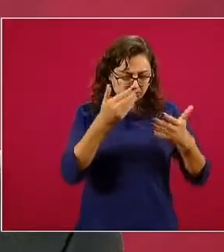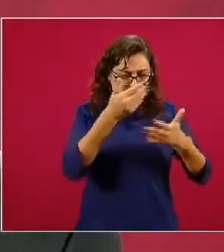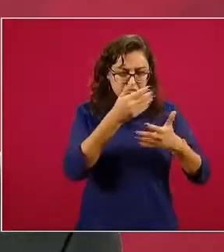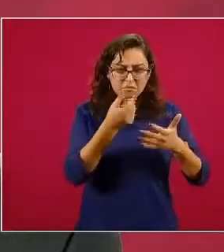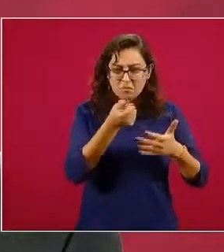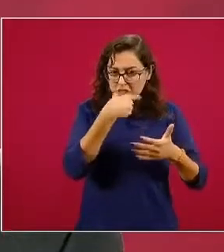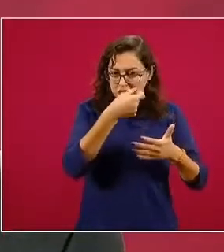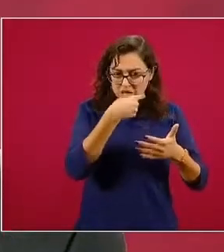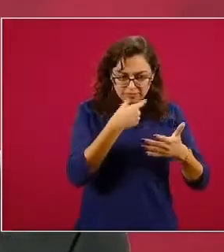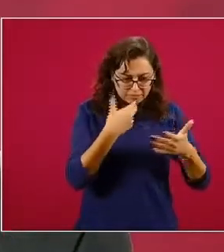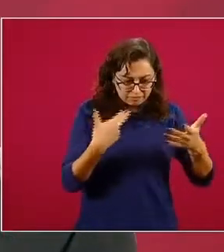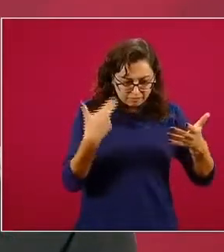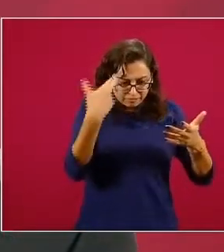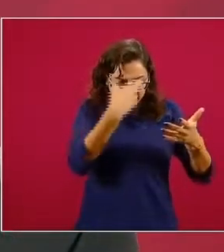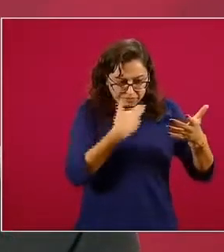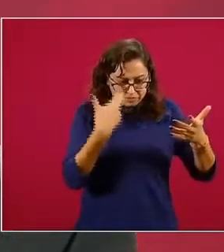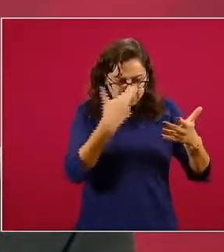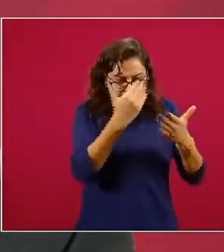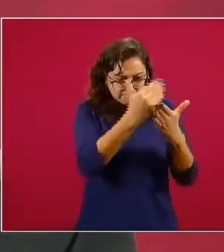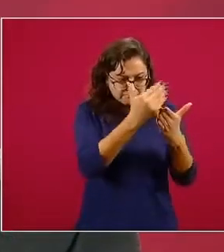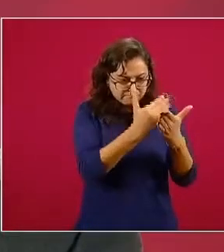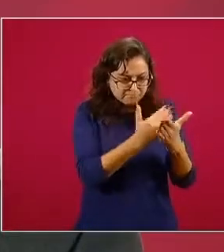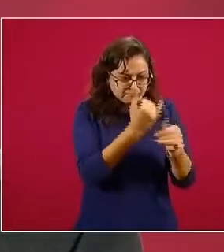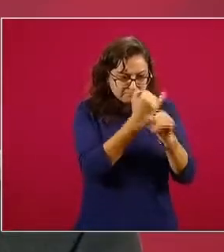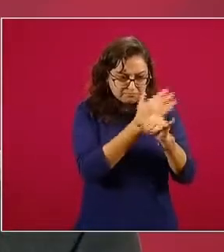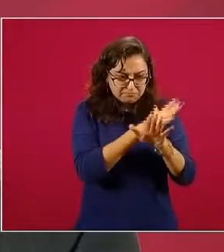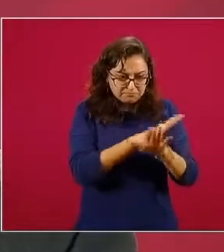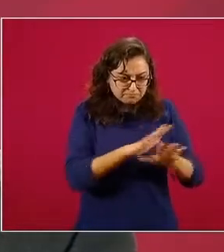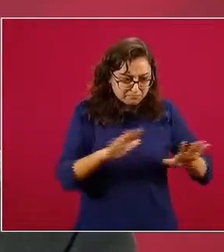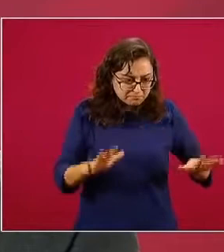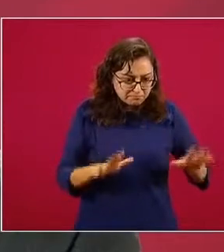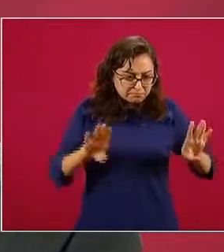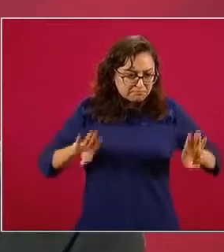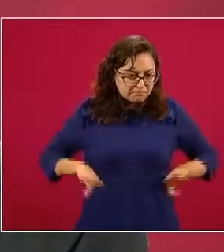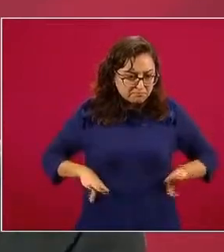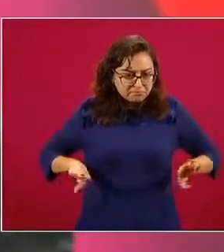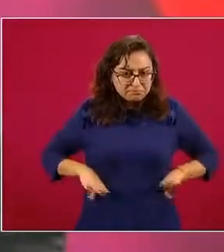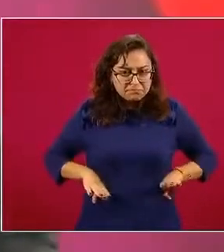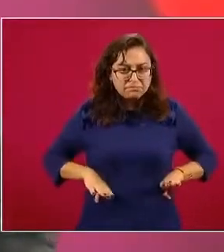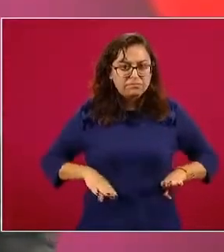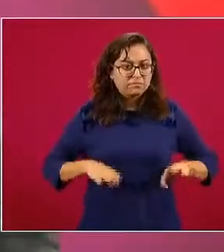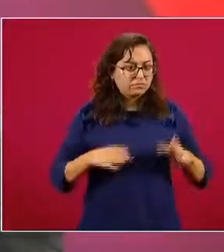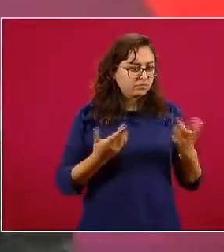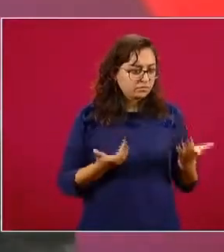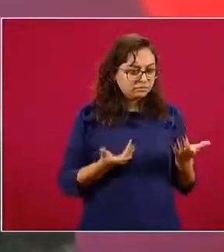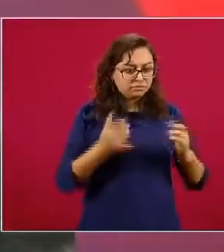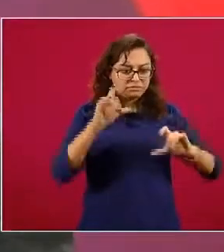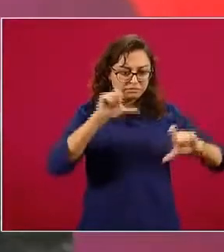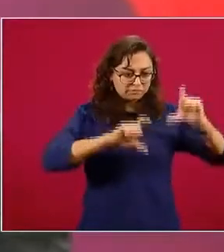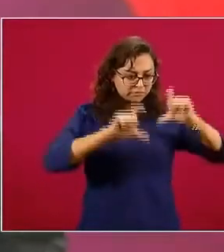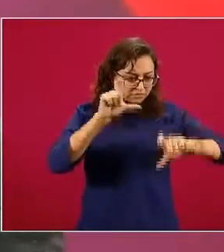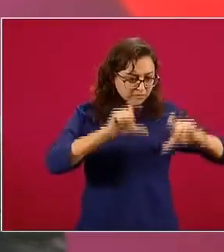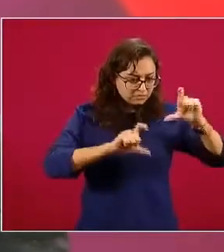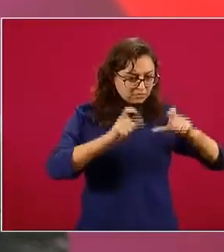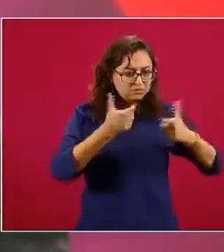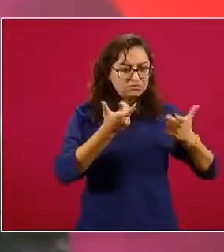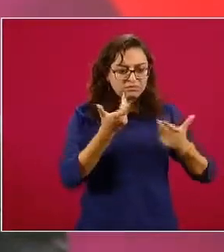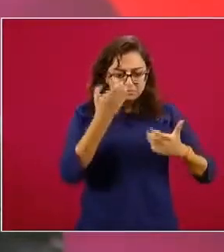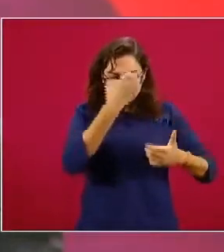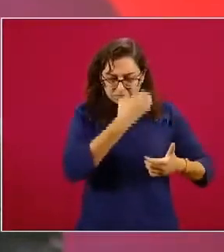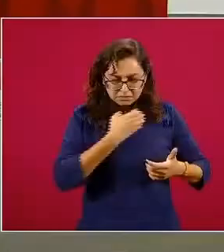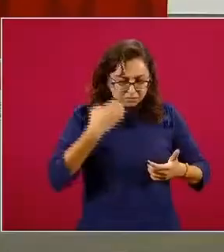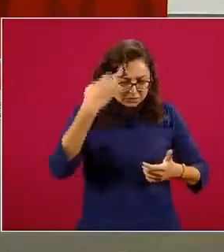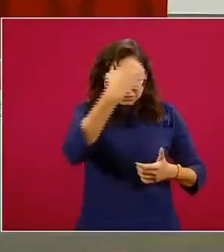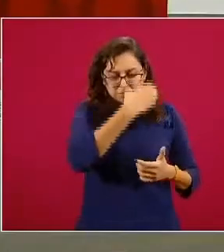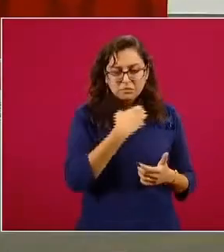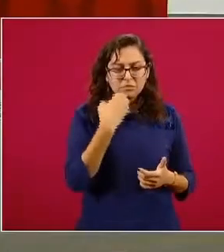un producto que incluye la información para prescribir, sus características físico-químicas, cuáles son los estudios que